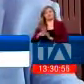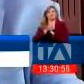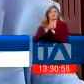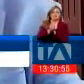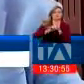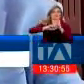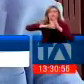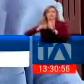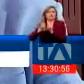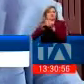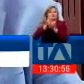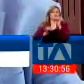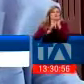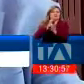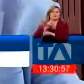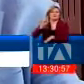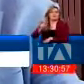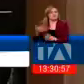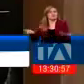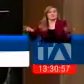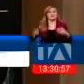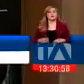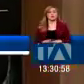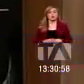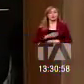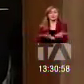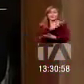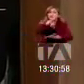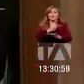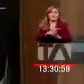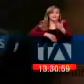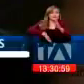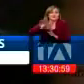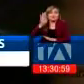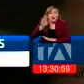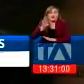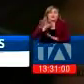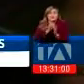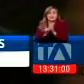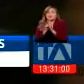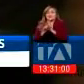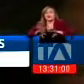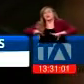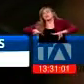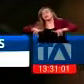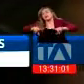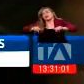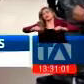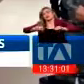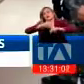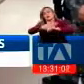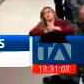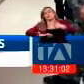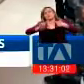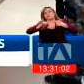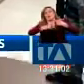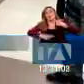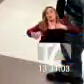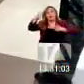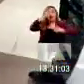capacitación, ayuda internacional, indudablemente. Pichincha es la provincia con más casos judicializados por corrupción, seguida por Guayas. De hecho, en